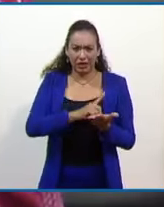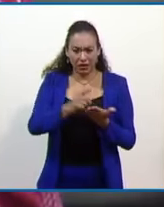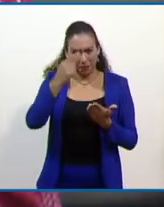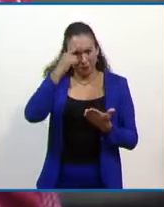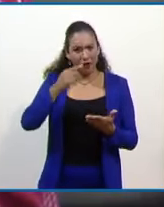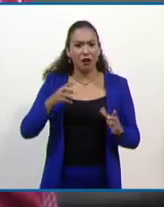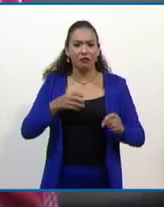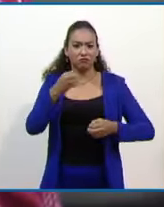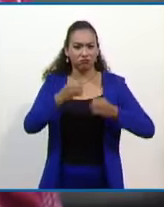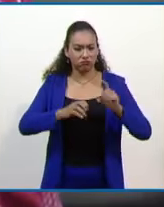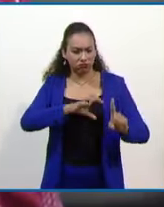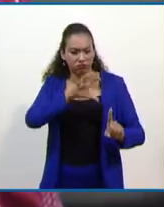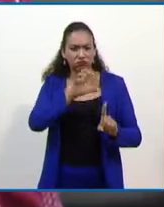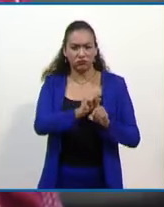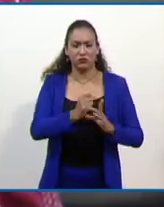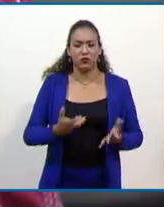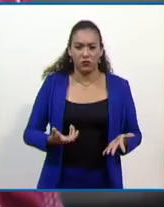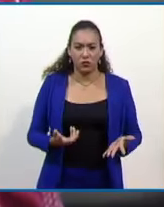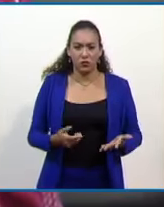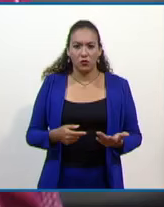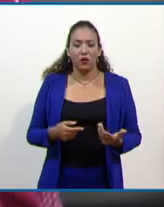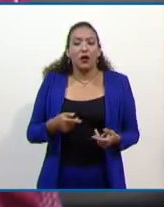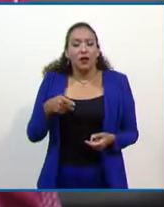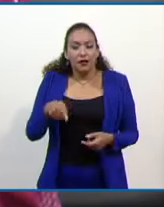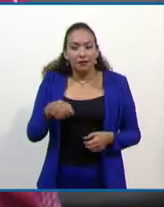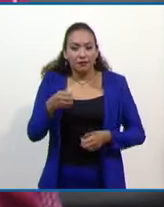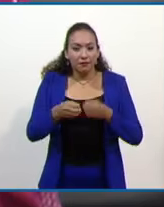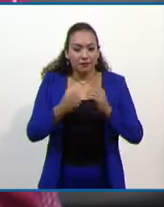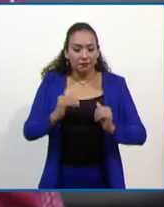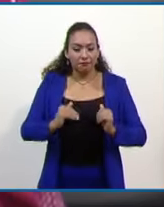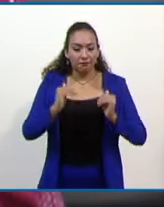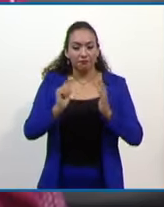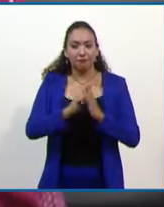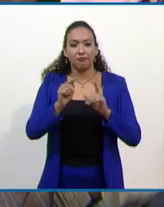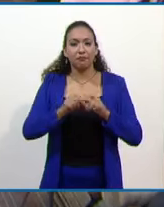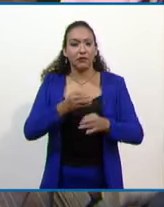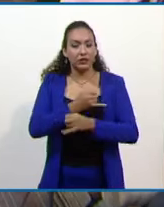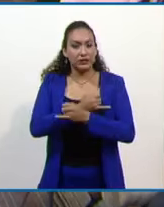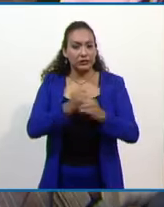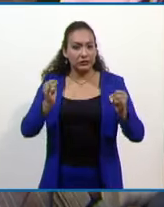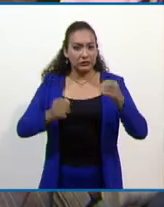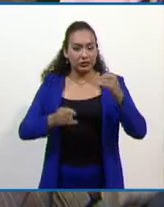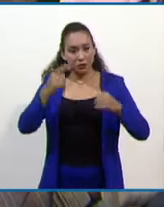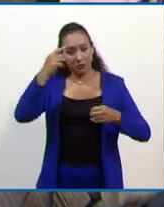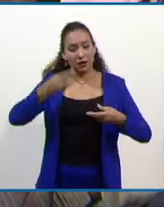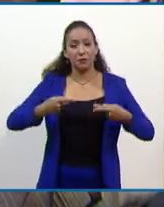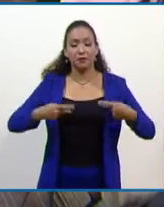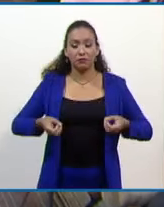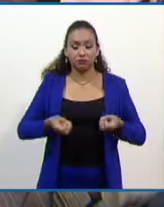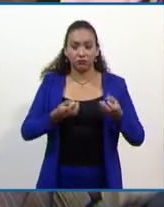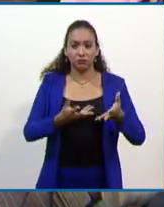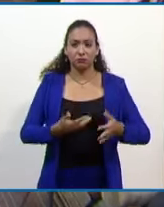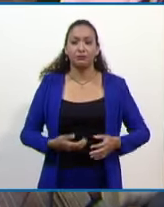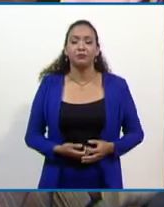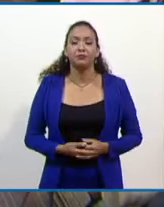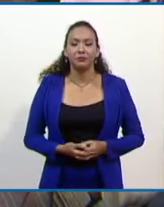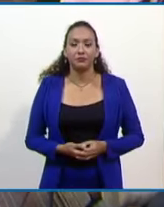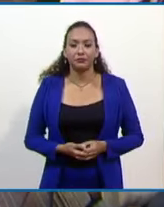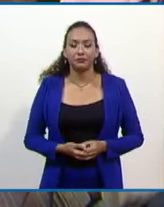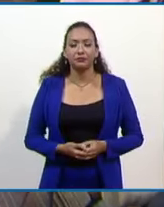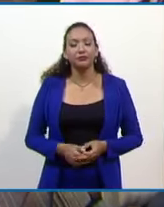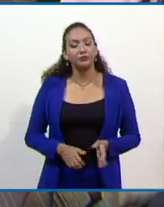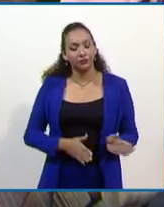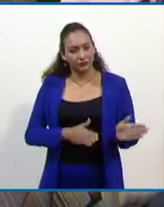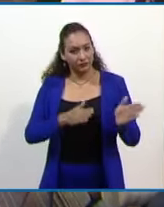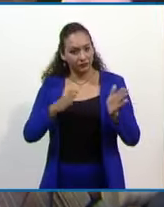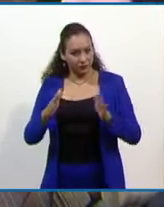de este poder que es un poder público del pueblo mexicano. La ministra Yasmín Esquivel Moza